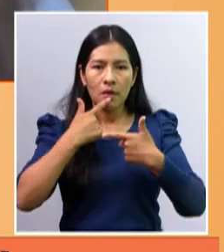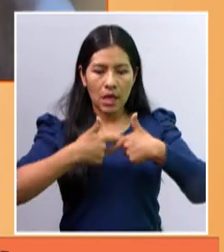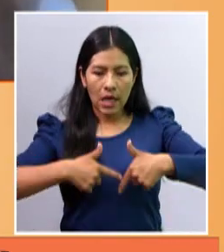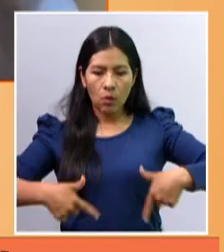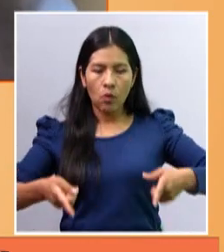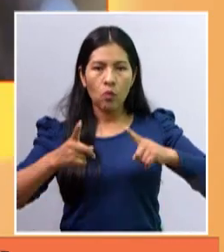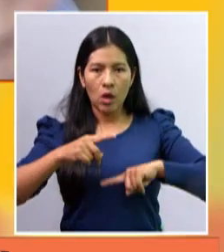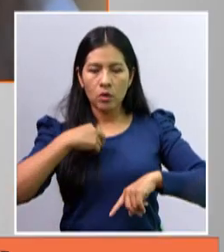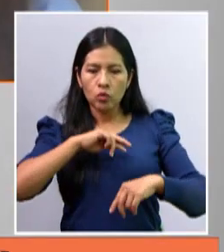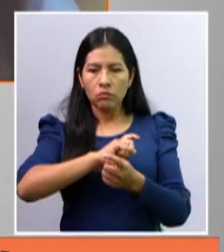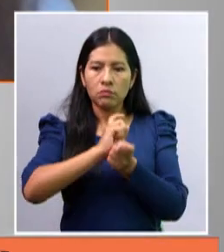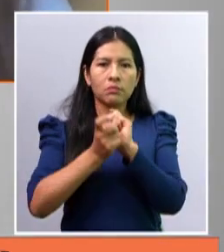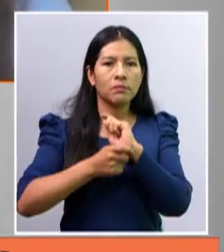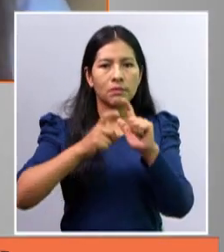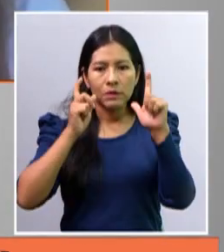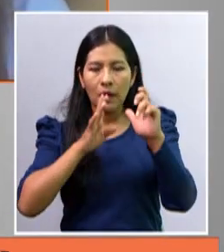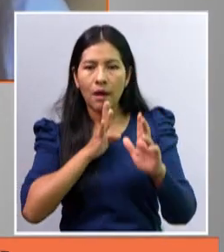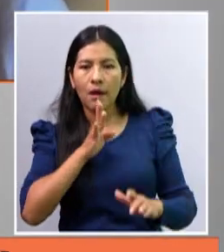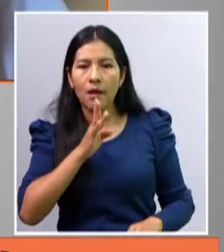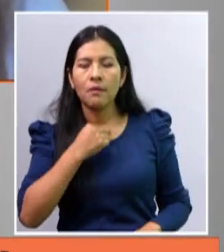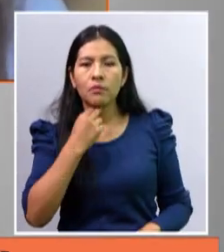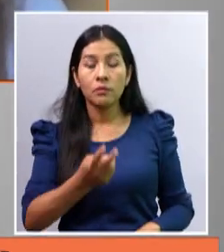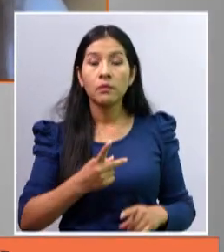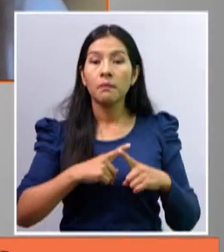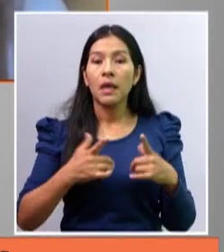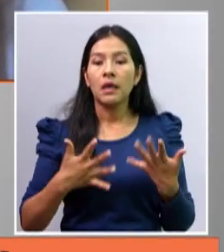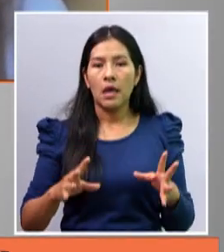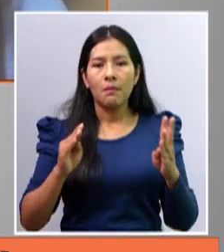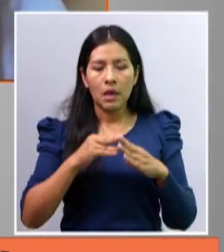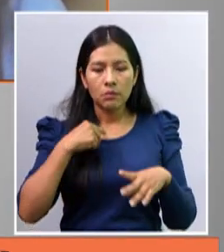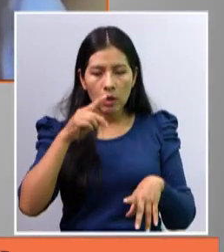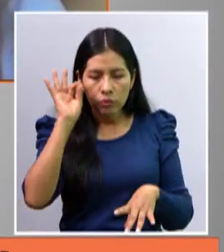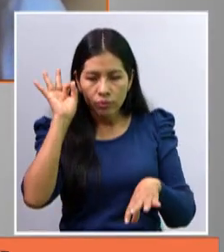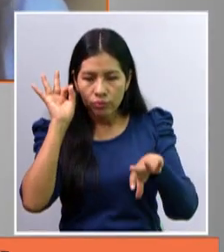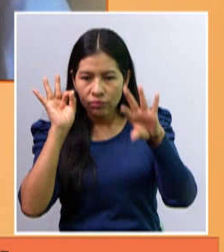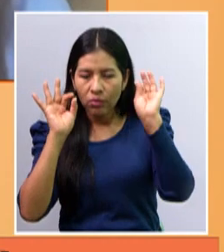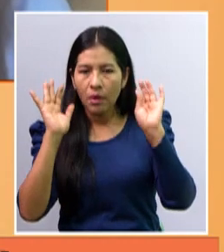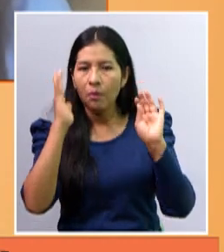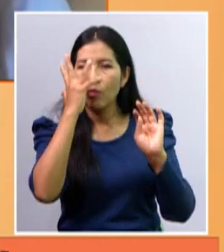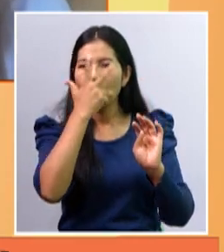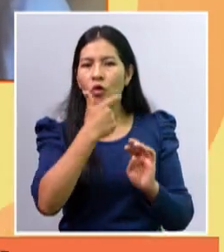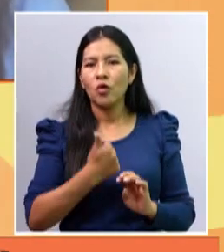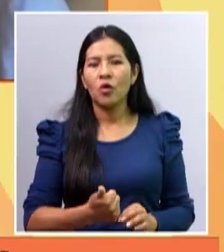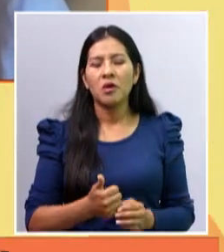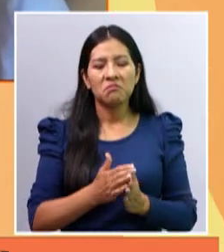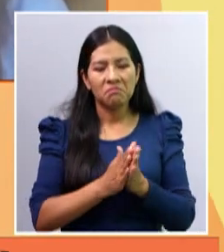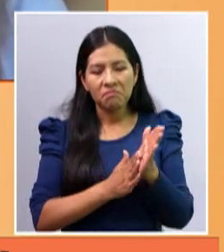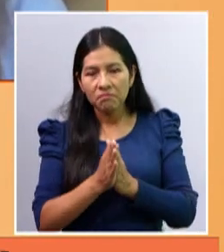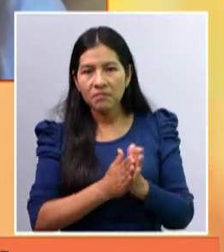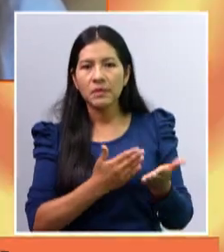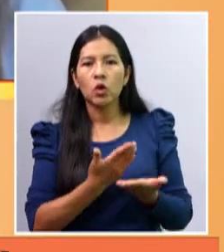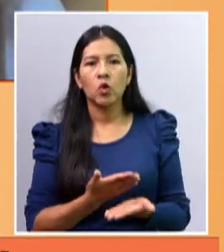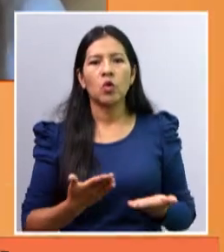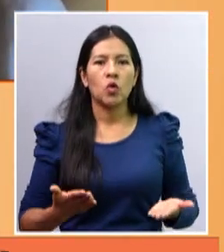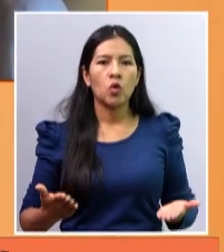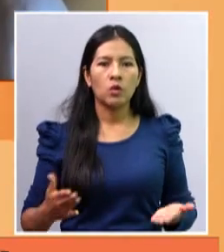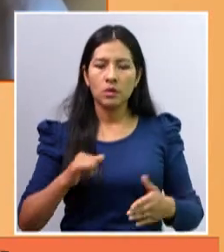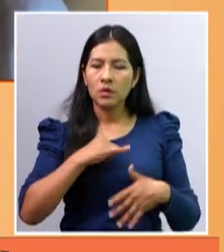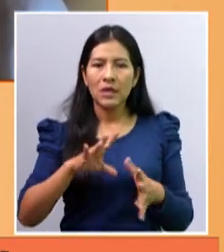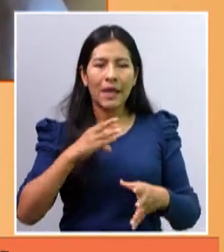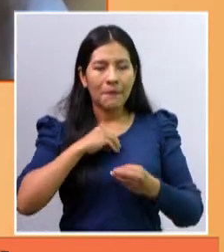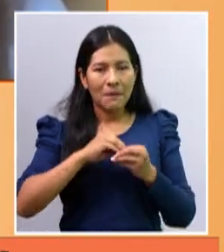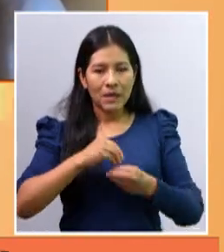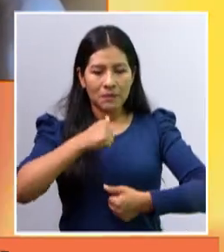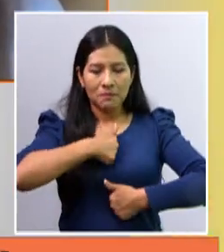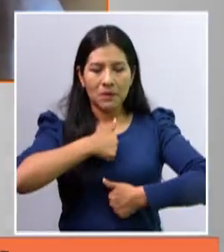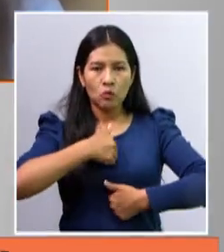expresarnos y pues descubriendo cosas muy interesantes con una realmente yo creo con una inspiración muy grande en el